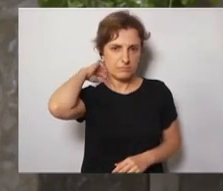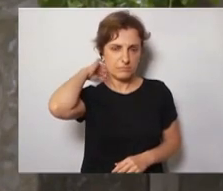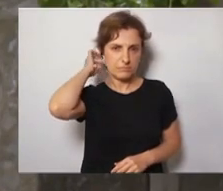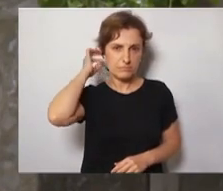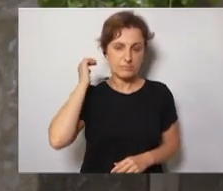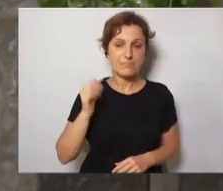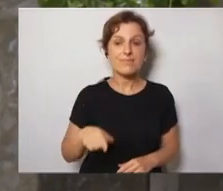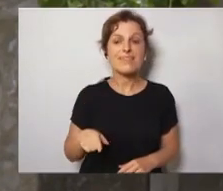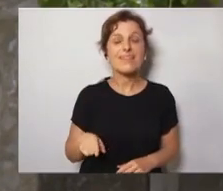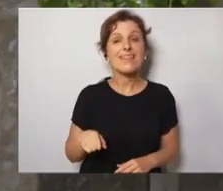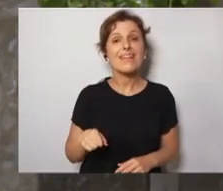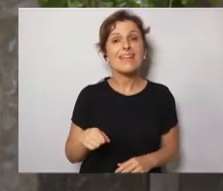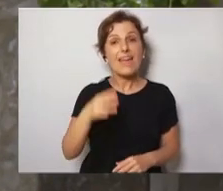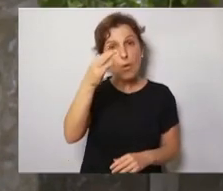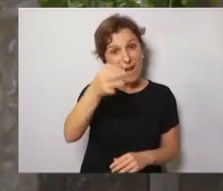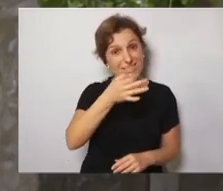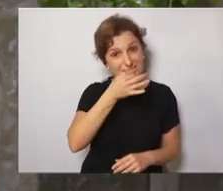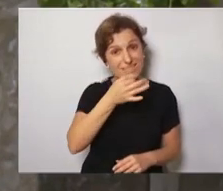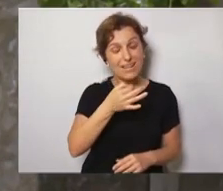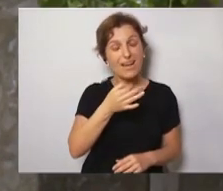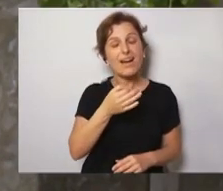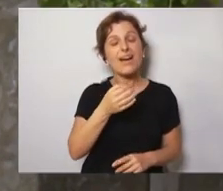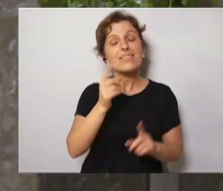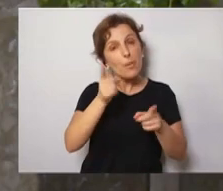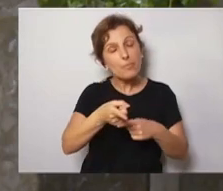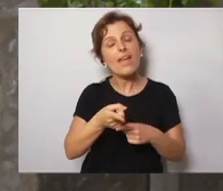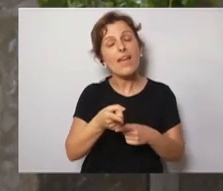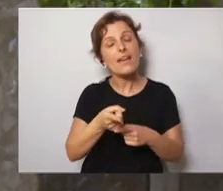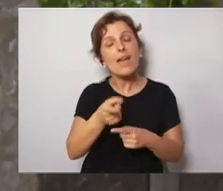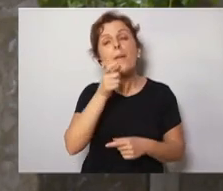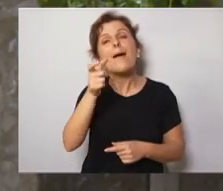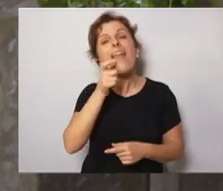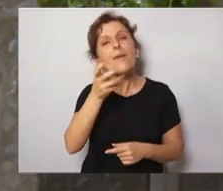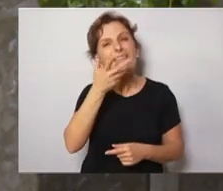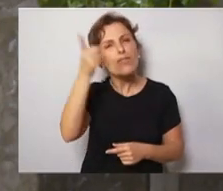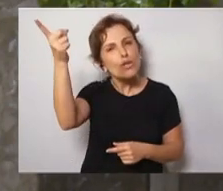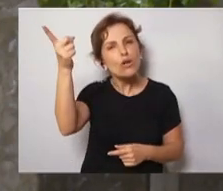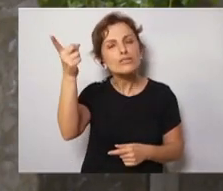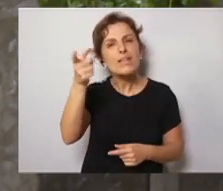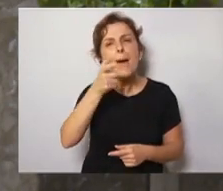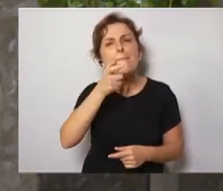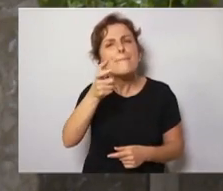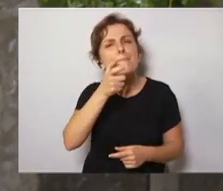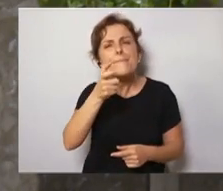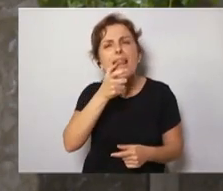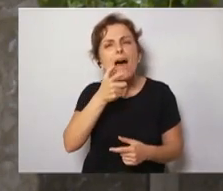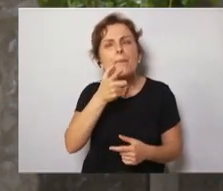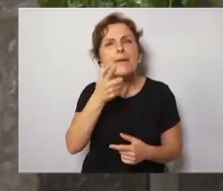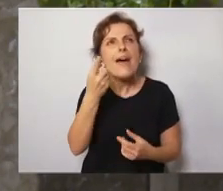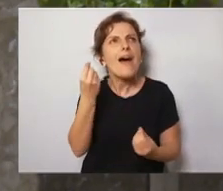y quedado carestía recibimos la palabra de dios la palabra viva y actual eficaz poderosa